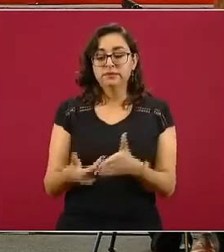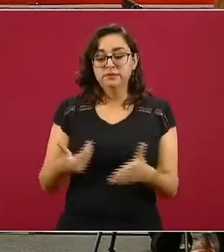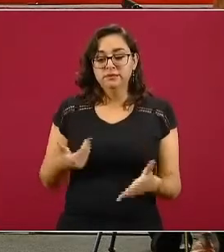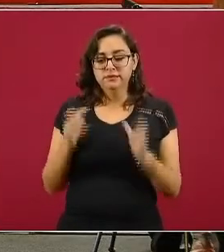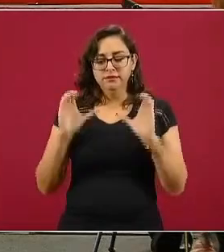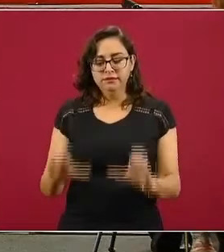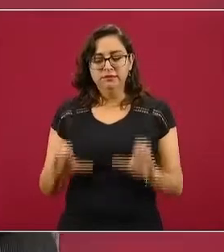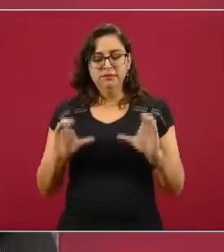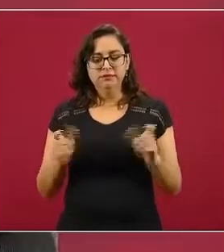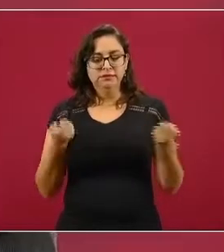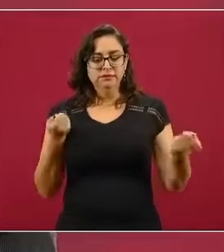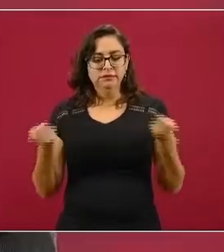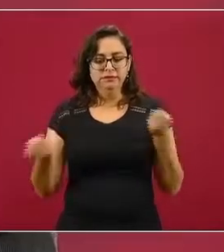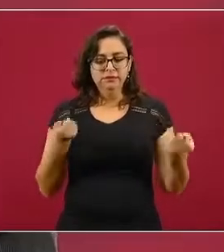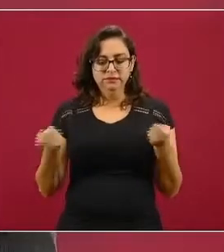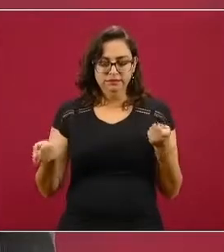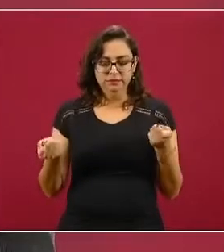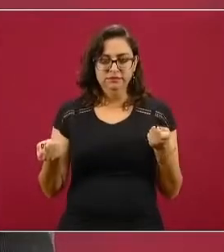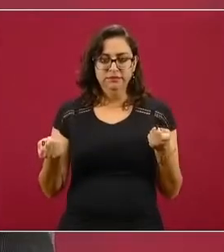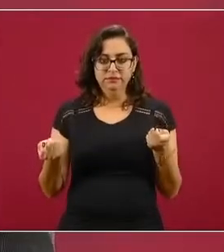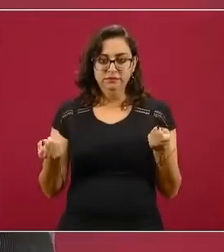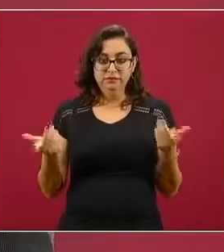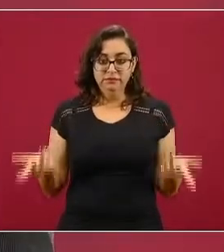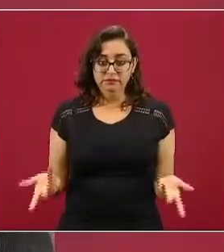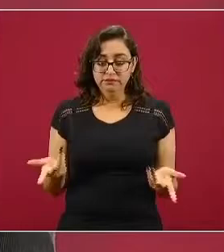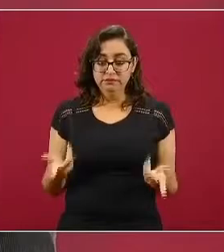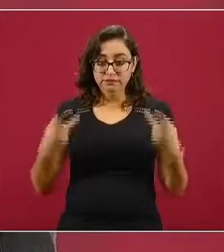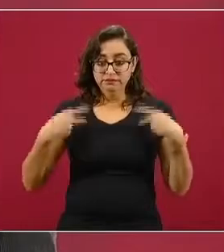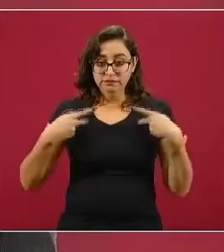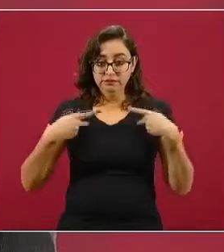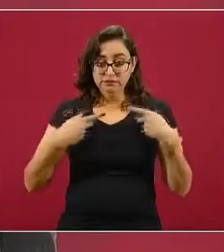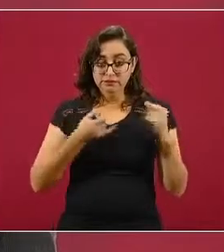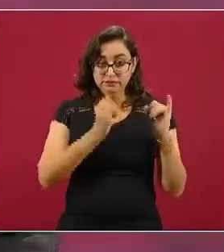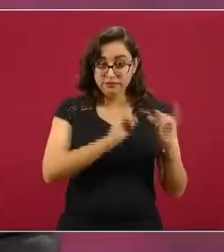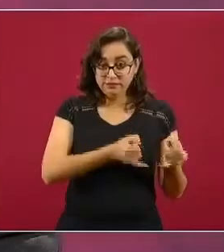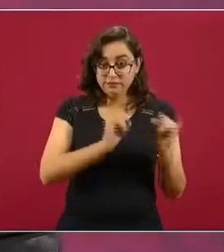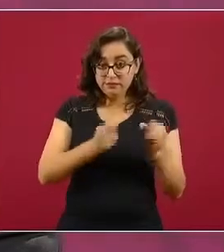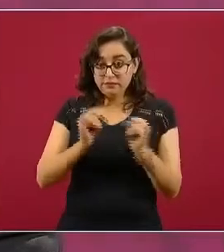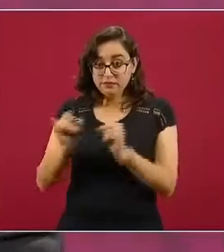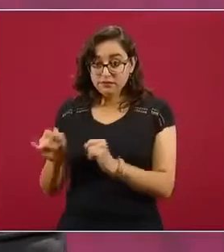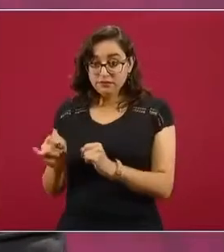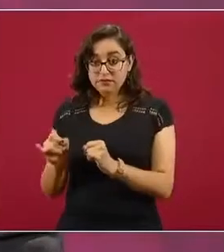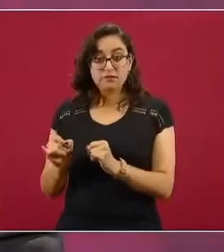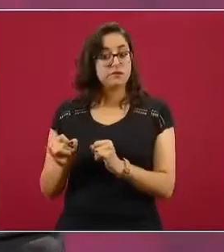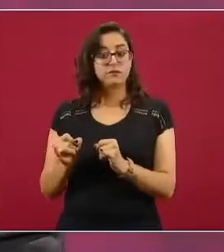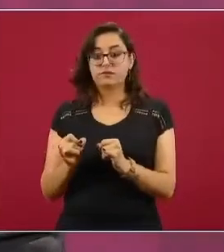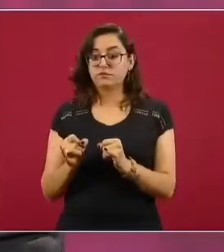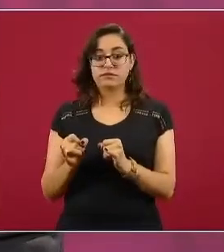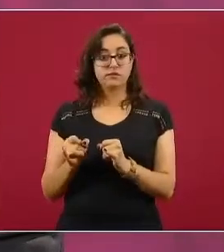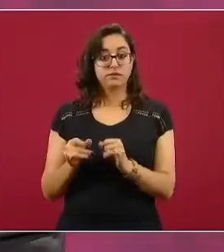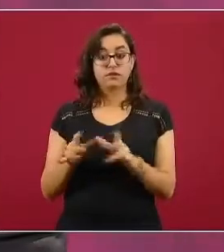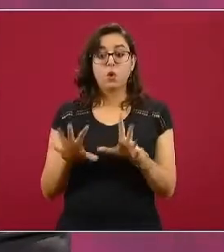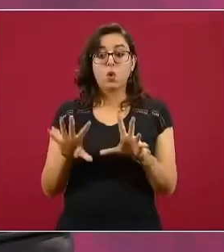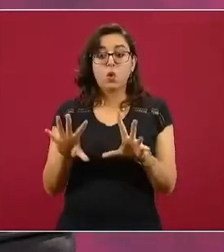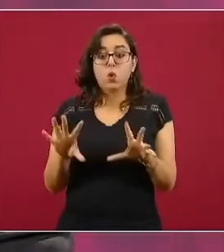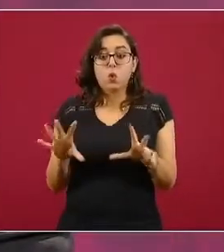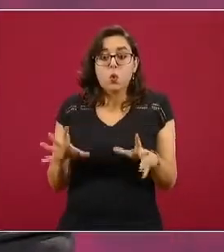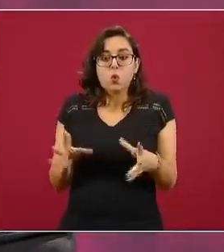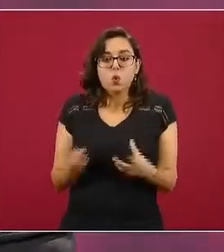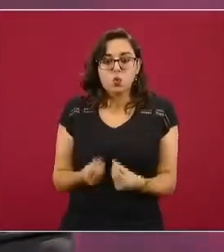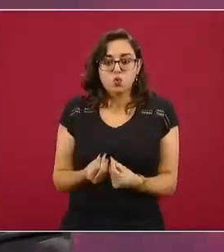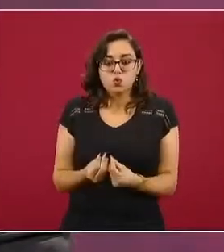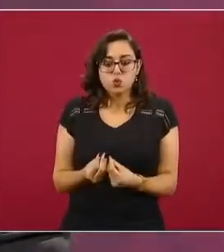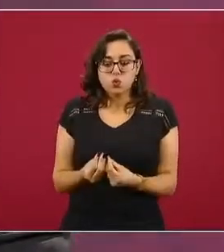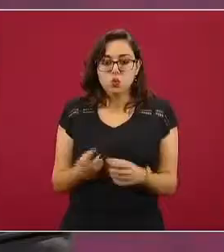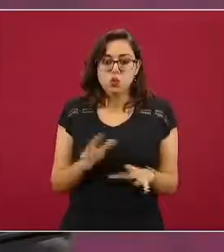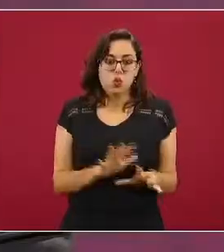de control que dependen no de los individuos, unas de ellas, sino de que los